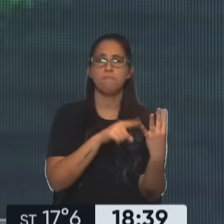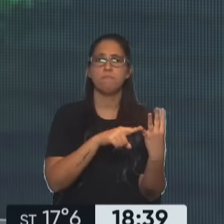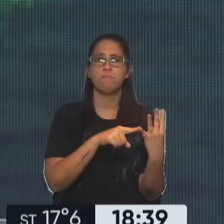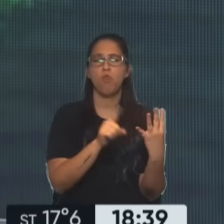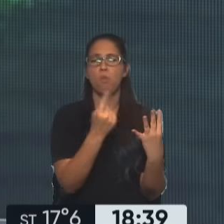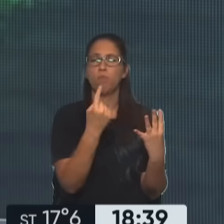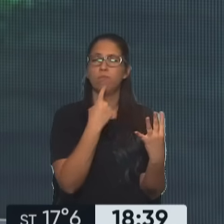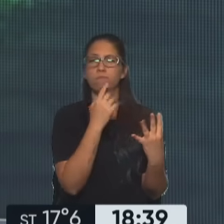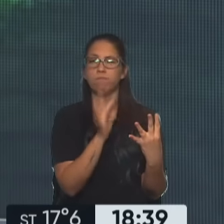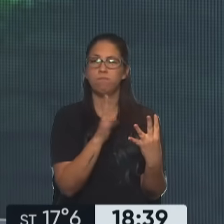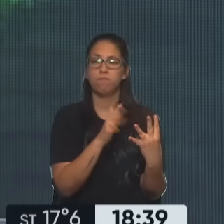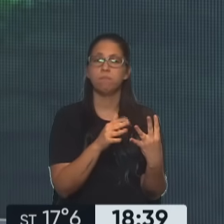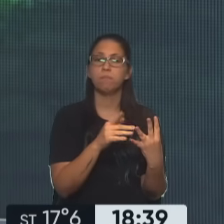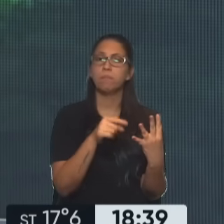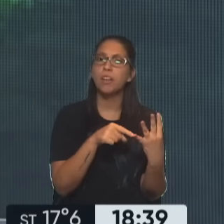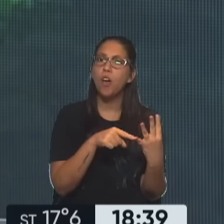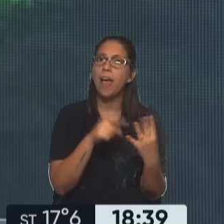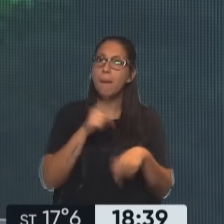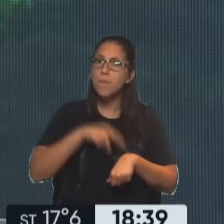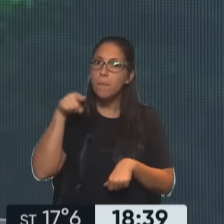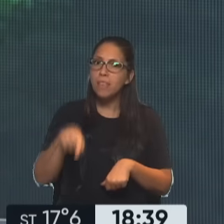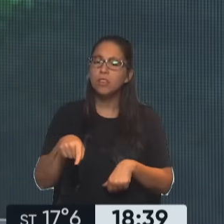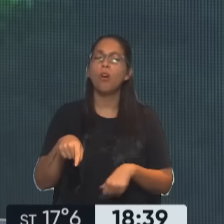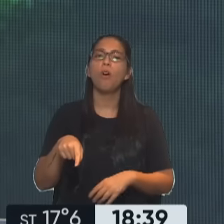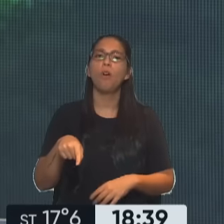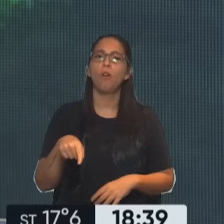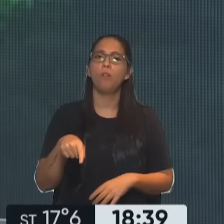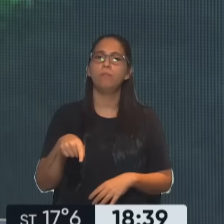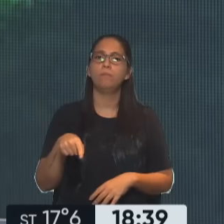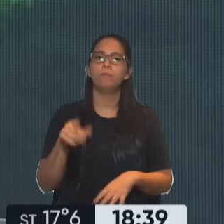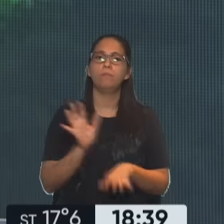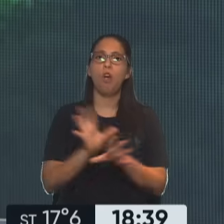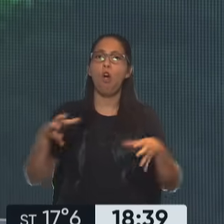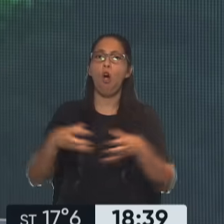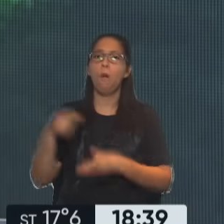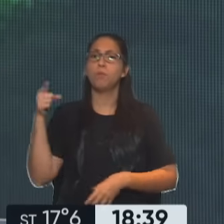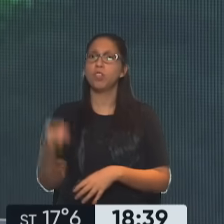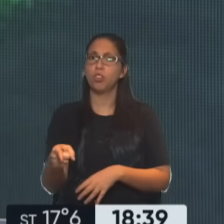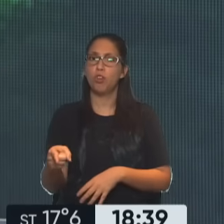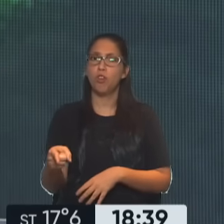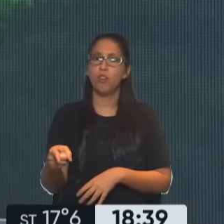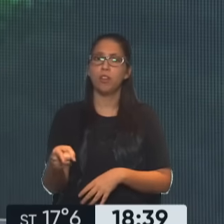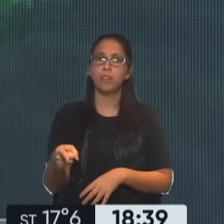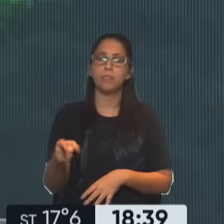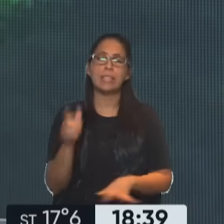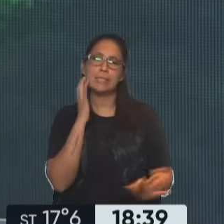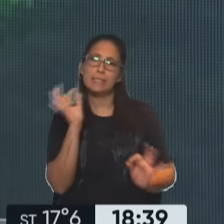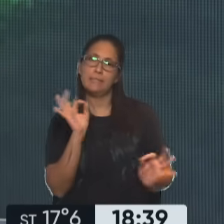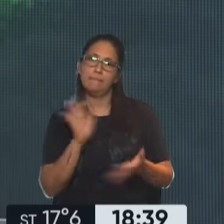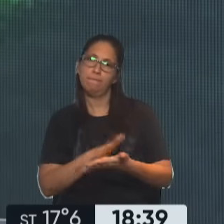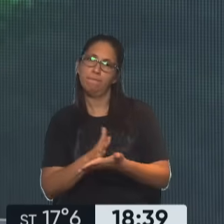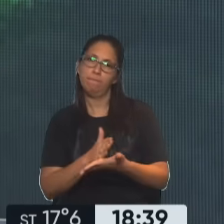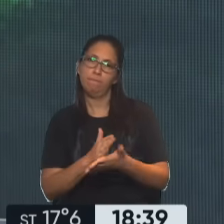pero hay algo importante para destacar, que ahí eran en ese momento primeramente opositores y solo secundariamente moderados. O sea, lo